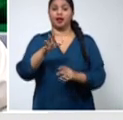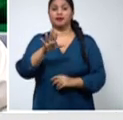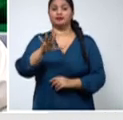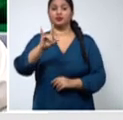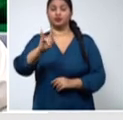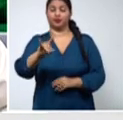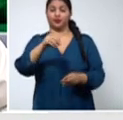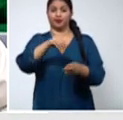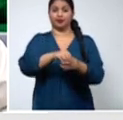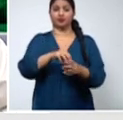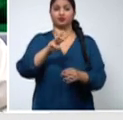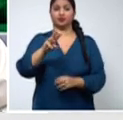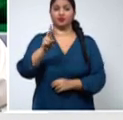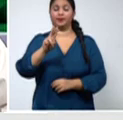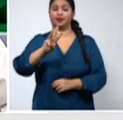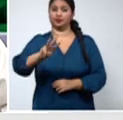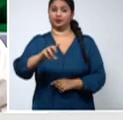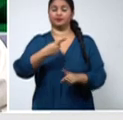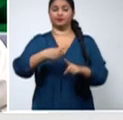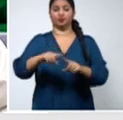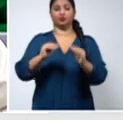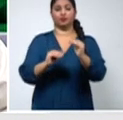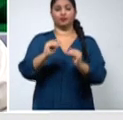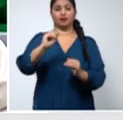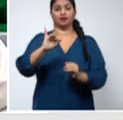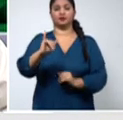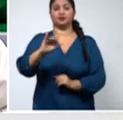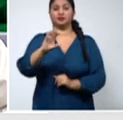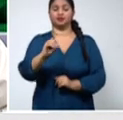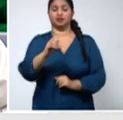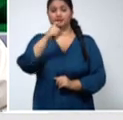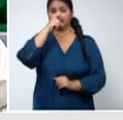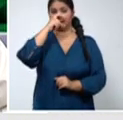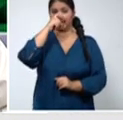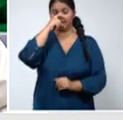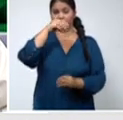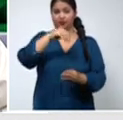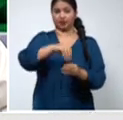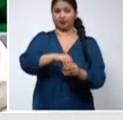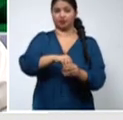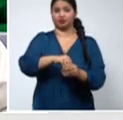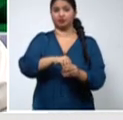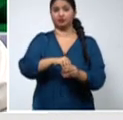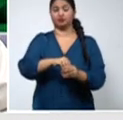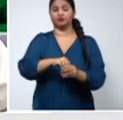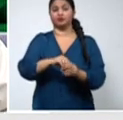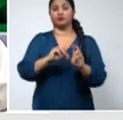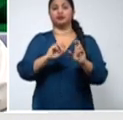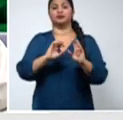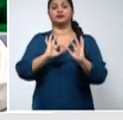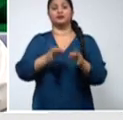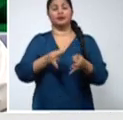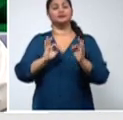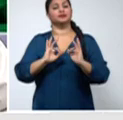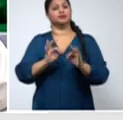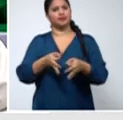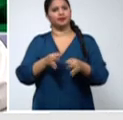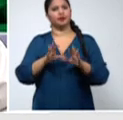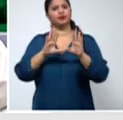323, y de más de 60 años. No tengo que decir el riesgo de este grupo de